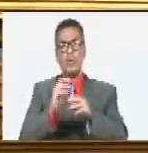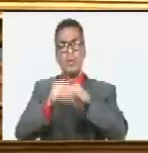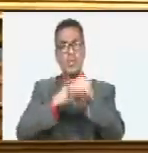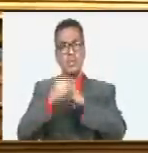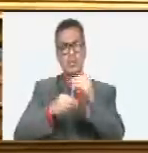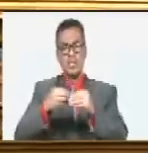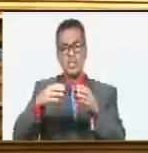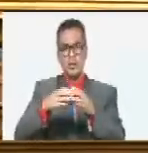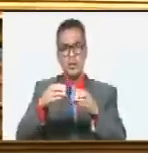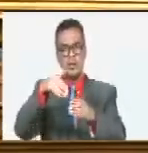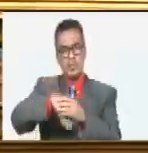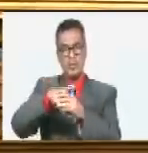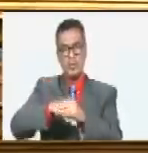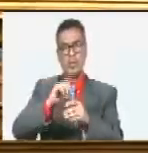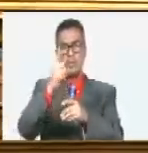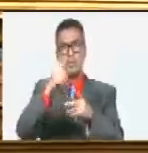sencilla.